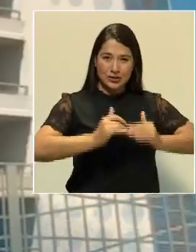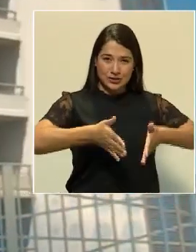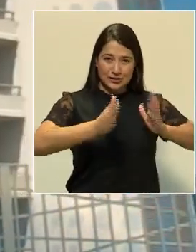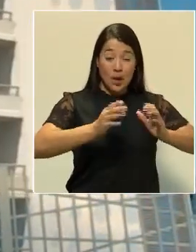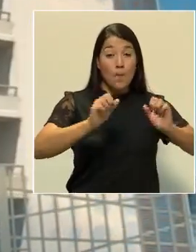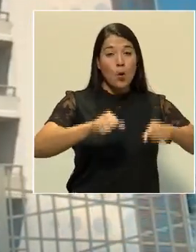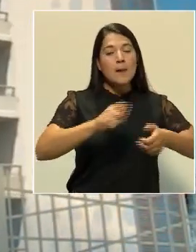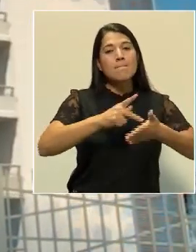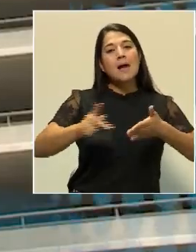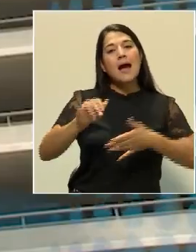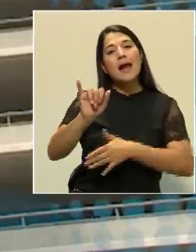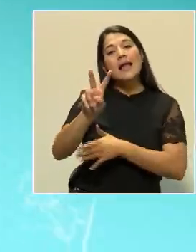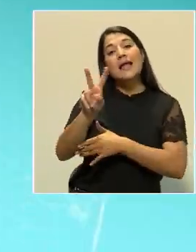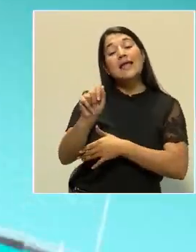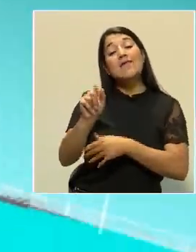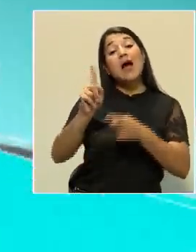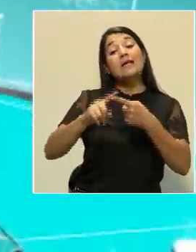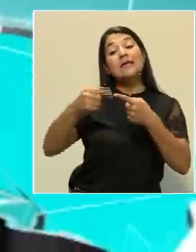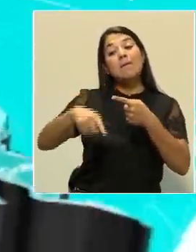año 2021.